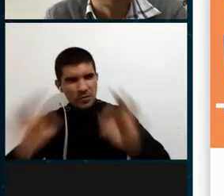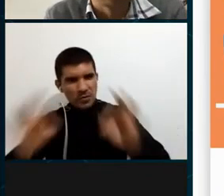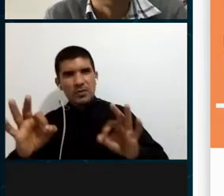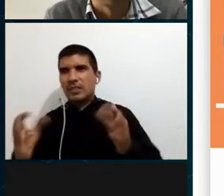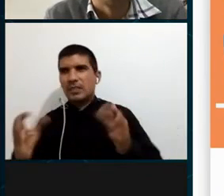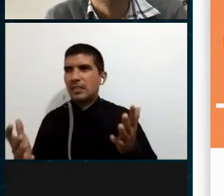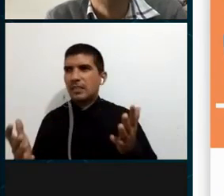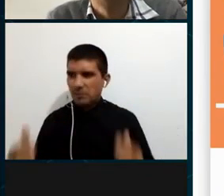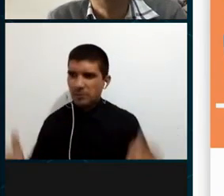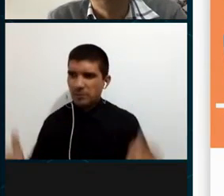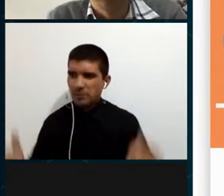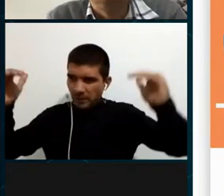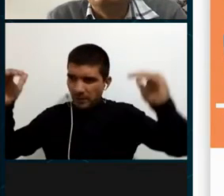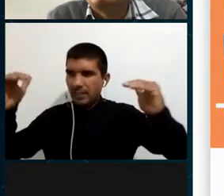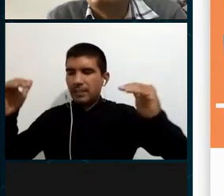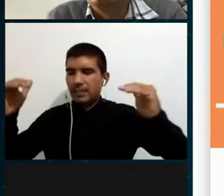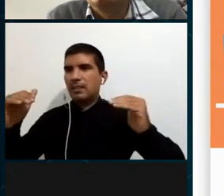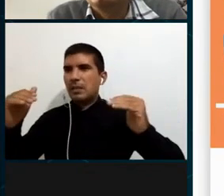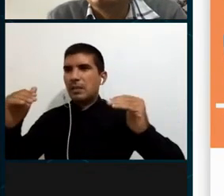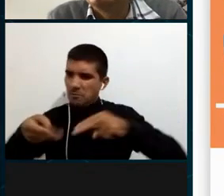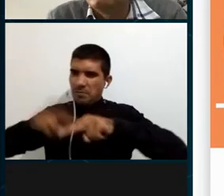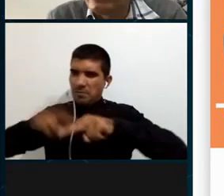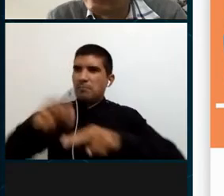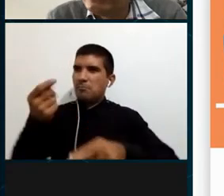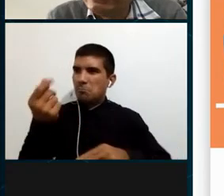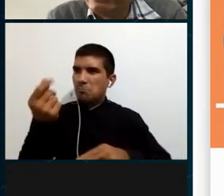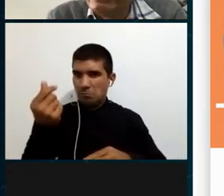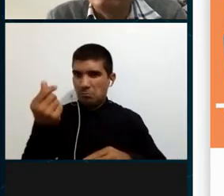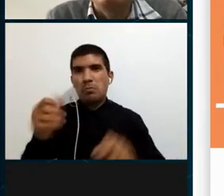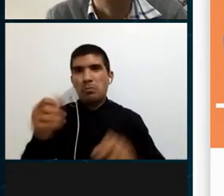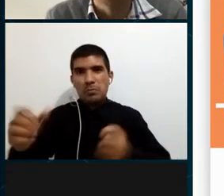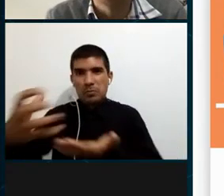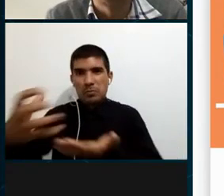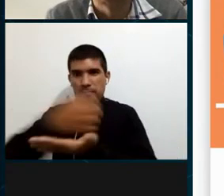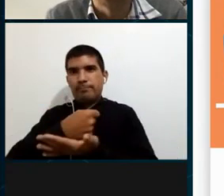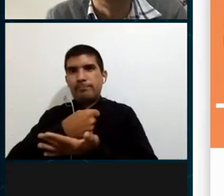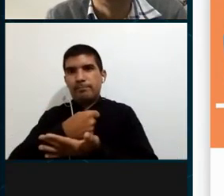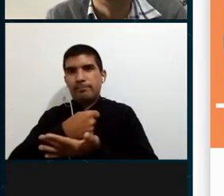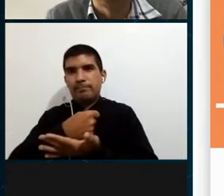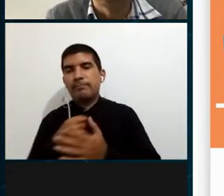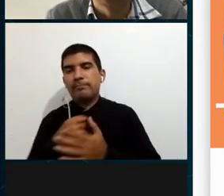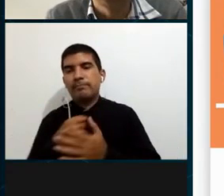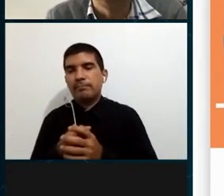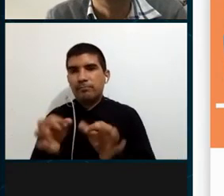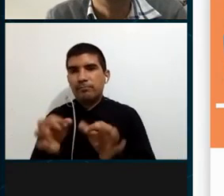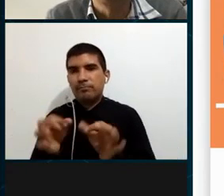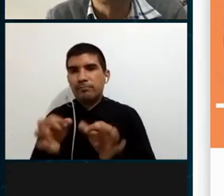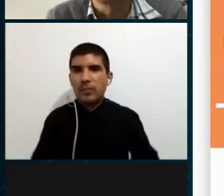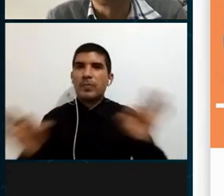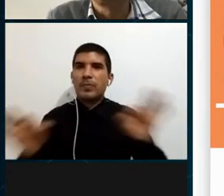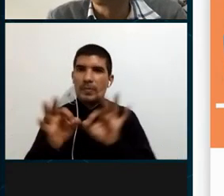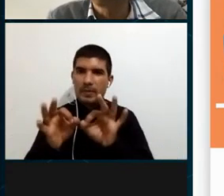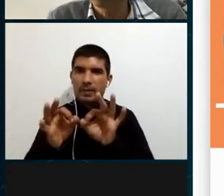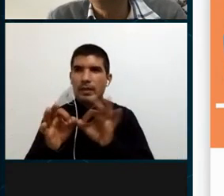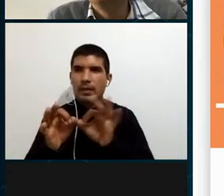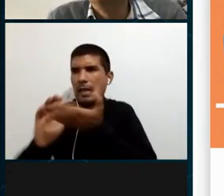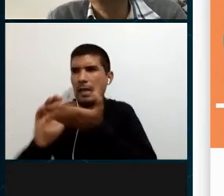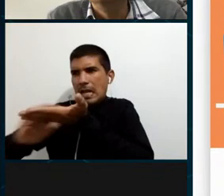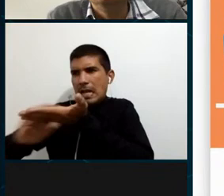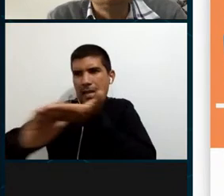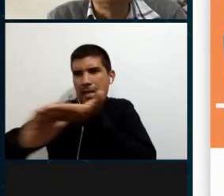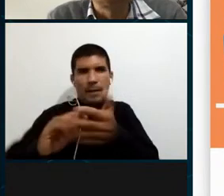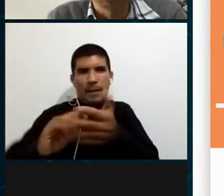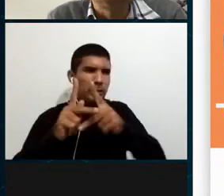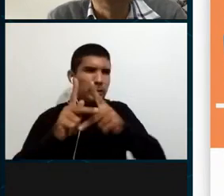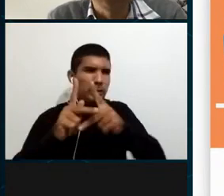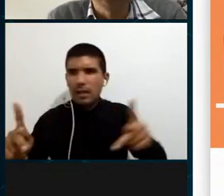con valor agregado. Y es el primer punto, es enfocarnos en los beneficios de resolver esos problemas en el cliente.